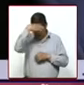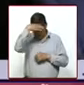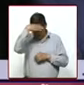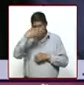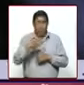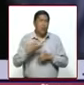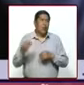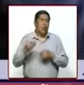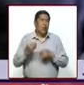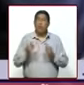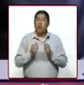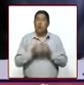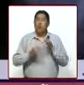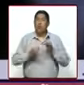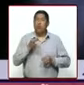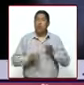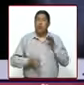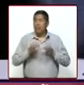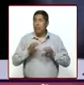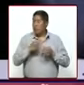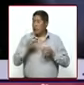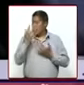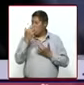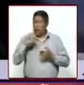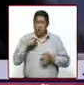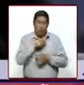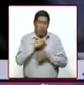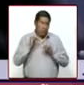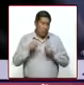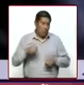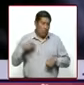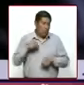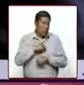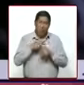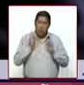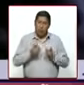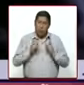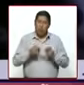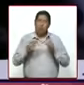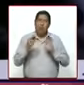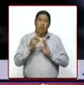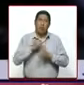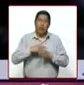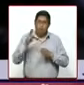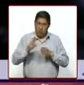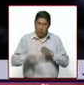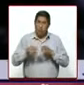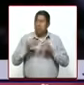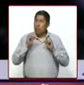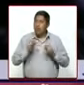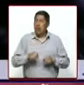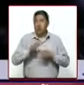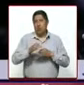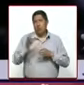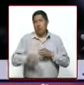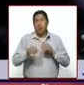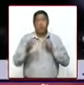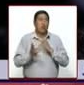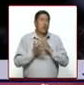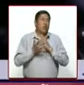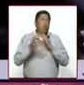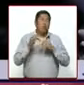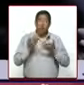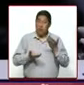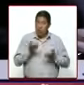bueno, con la fe en la justicia y también con la fe en Dios, esperamos que también podamos tener el mismo resultado, toda vez de que hay defectos absolutos que no son susceptibles de